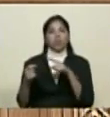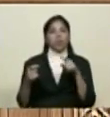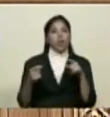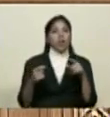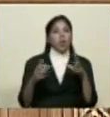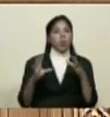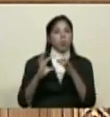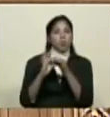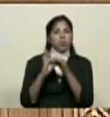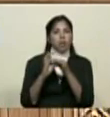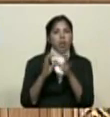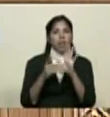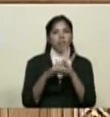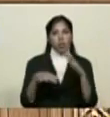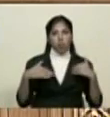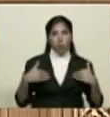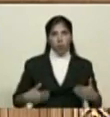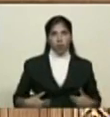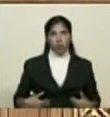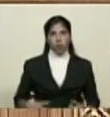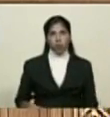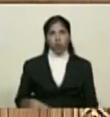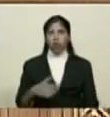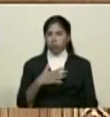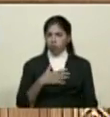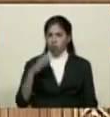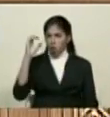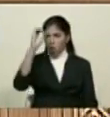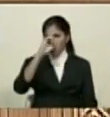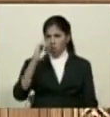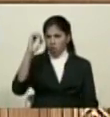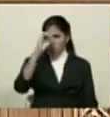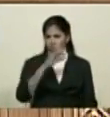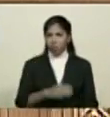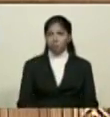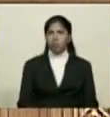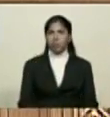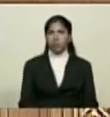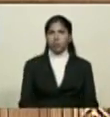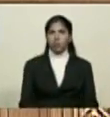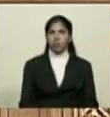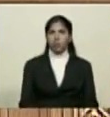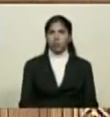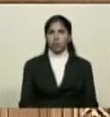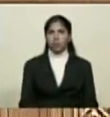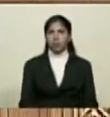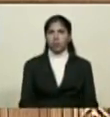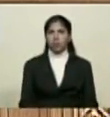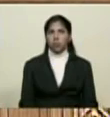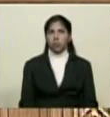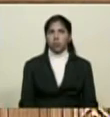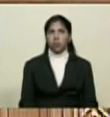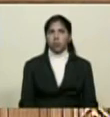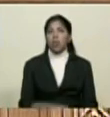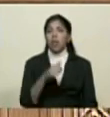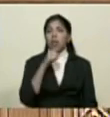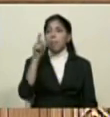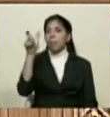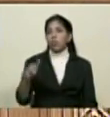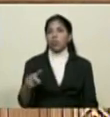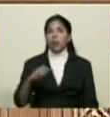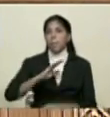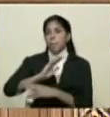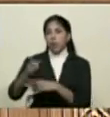Público no solamente desde una perspectiva en donde quien delinca o cometa un